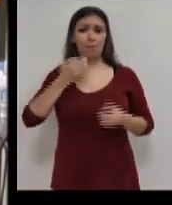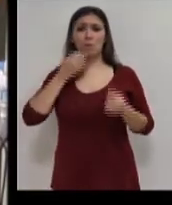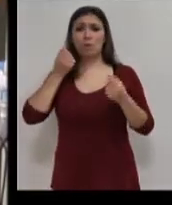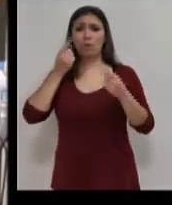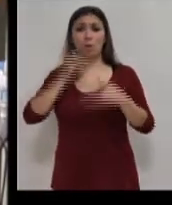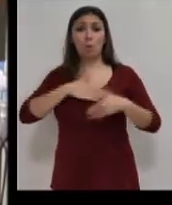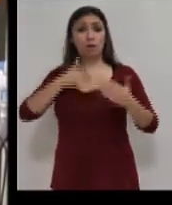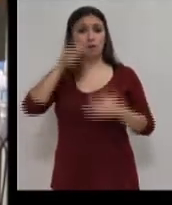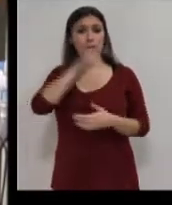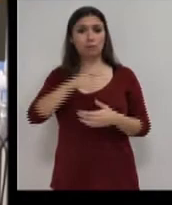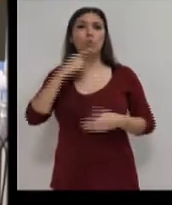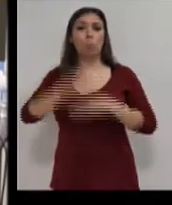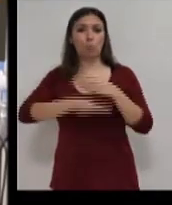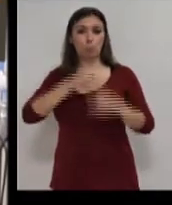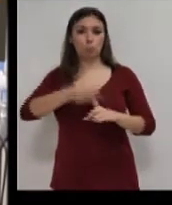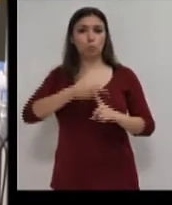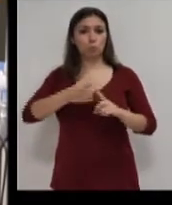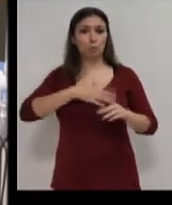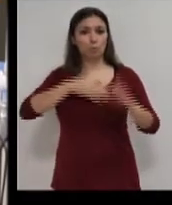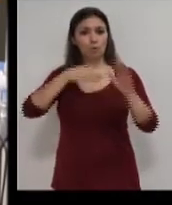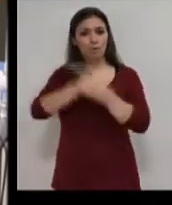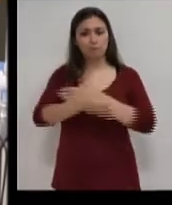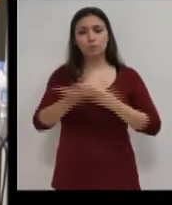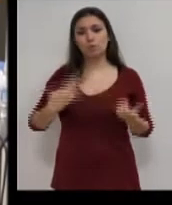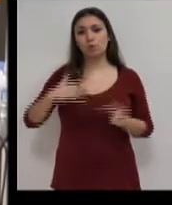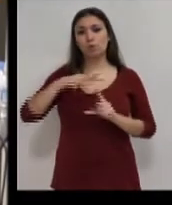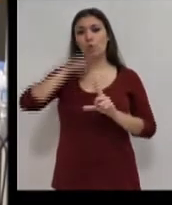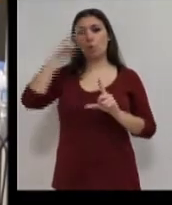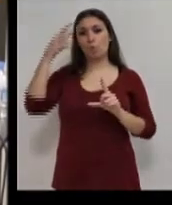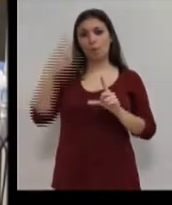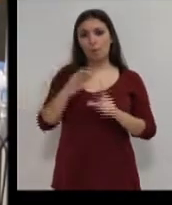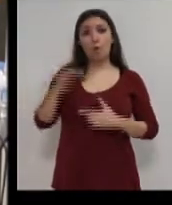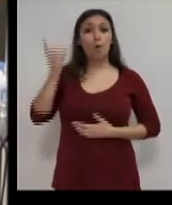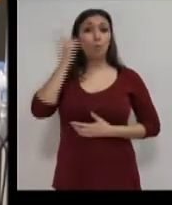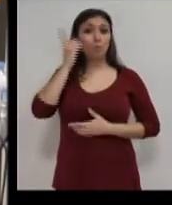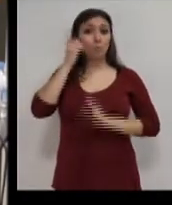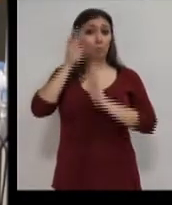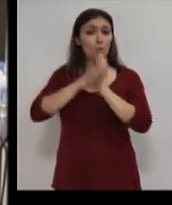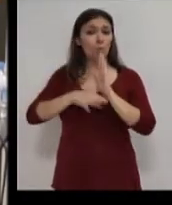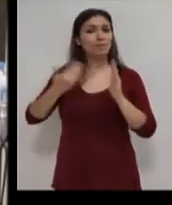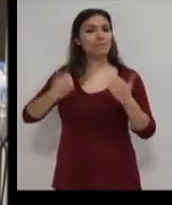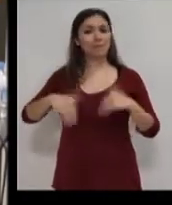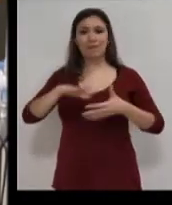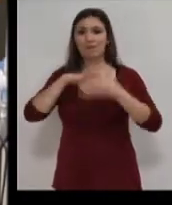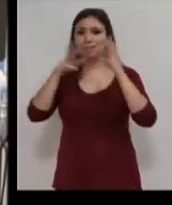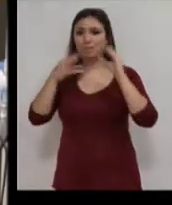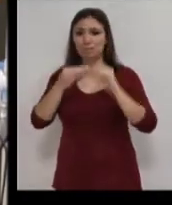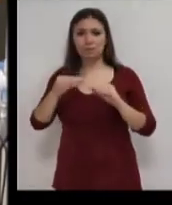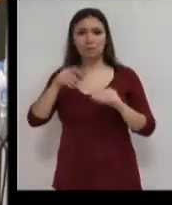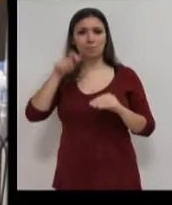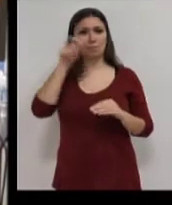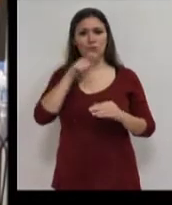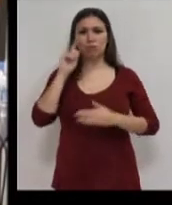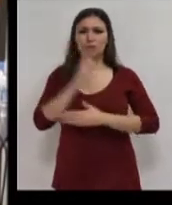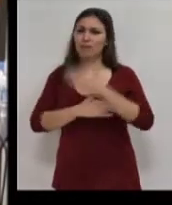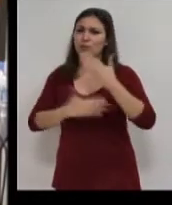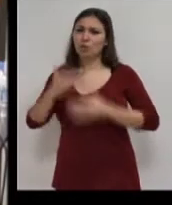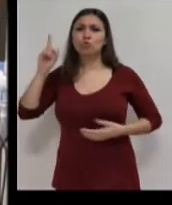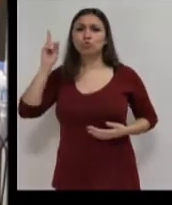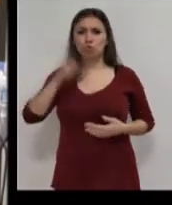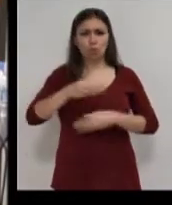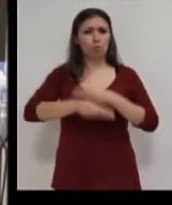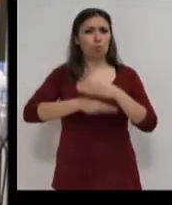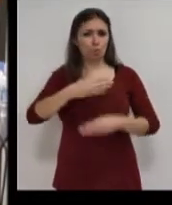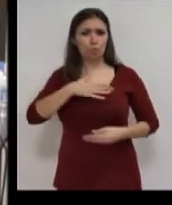que utilizamos sean, por supuesto, accesibles para todas las personas y, por lo tanto, tanto nuestra web como nuestra aplicación es adaptada